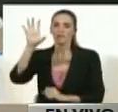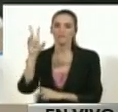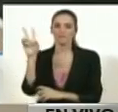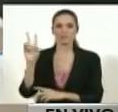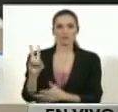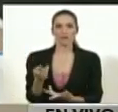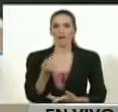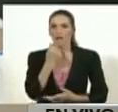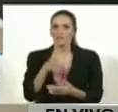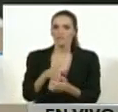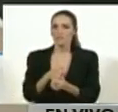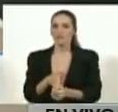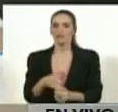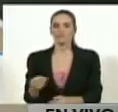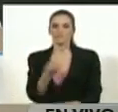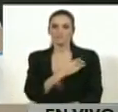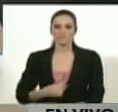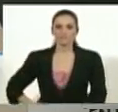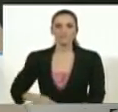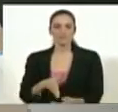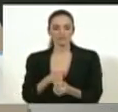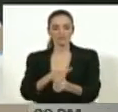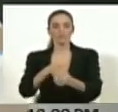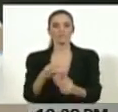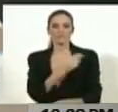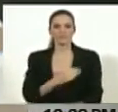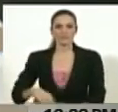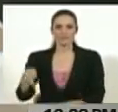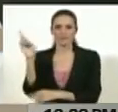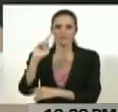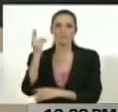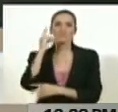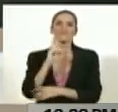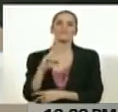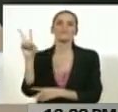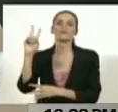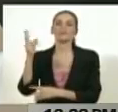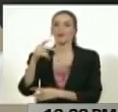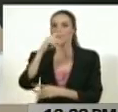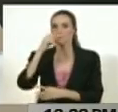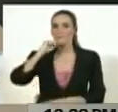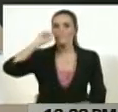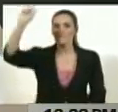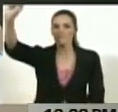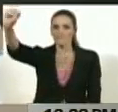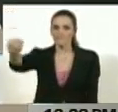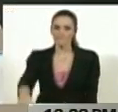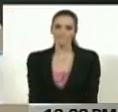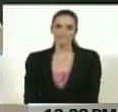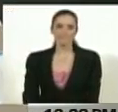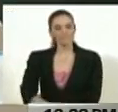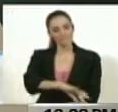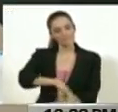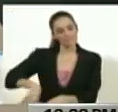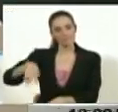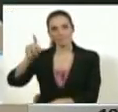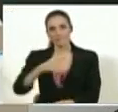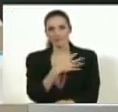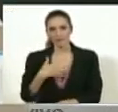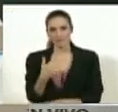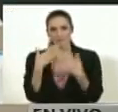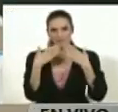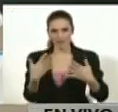dirigidos por el jefe de estado dirigidos por el presidente de la república Nicolás Maduro Moro por otro lado También queremos